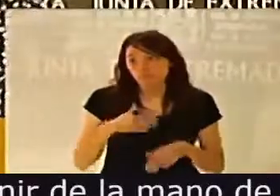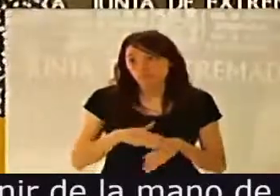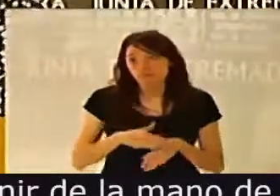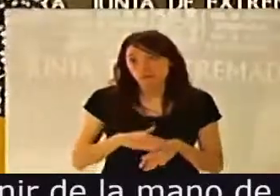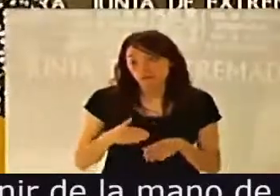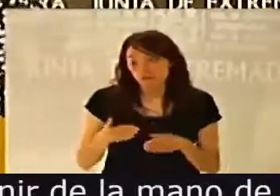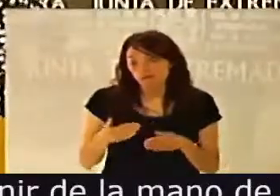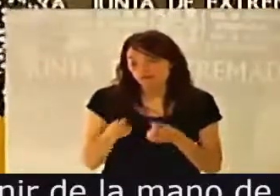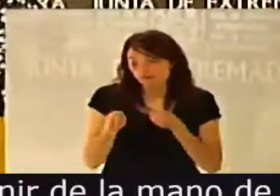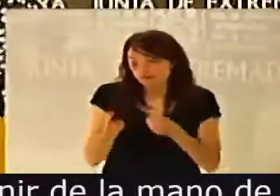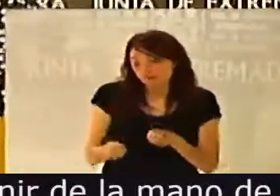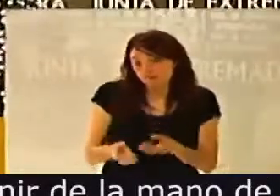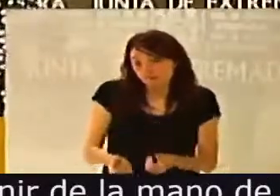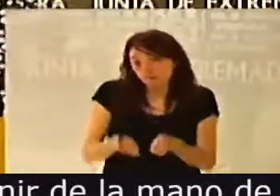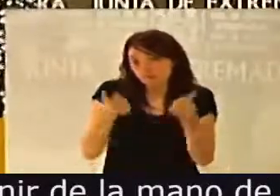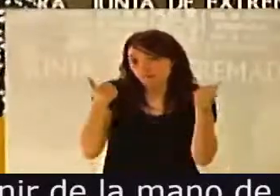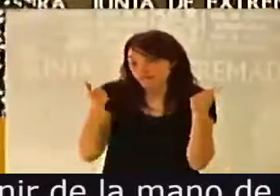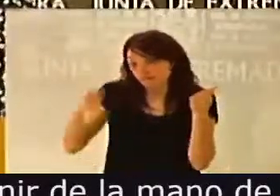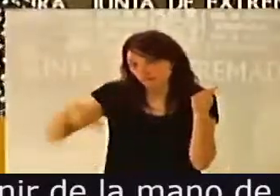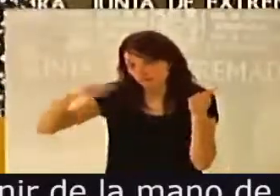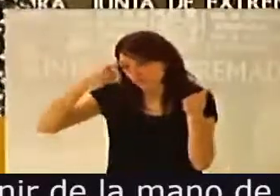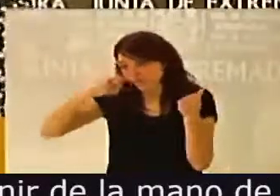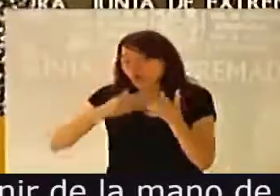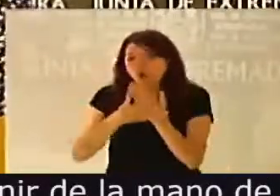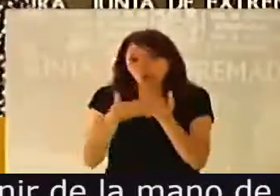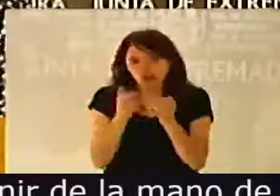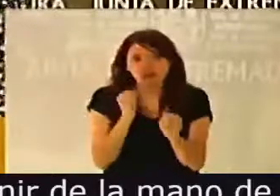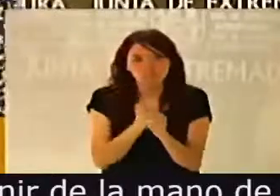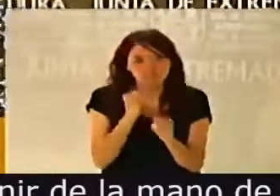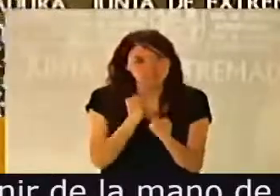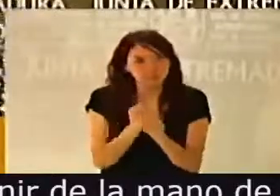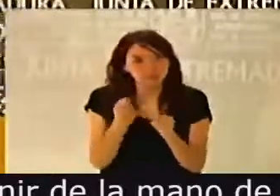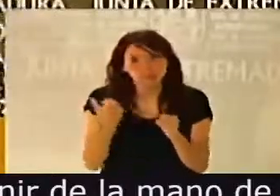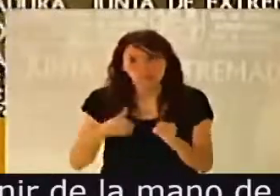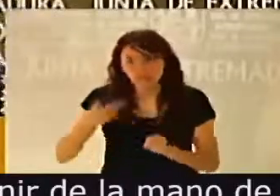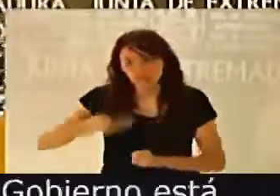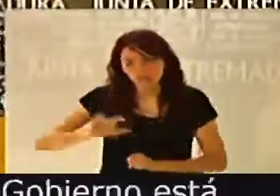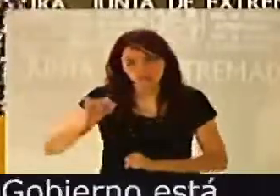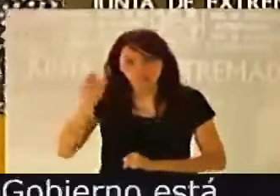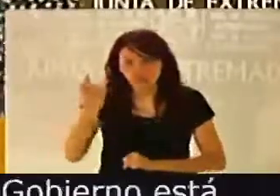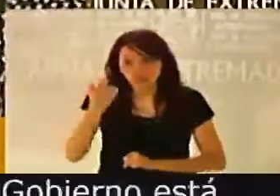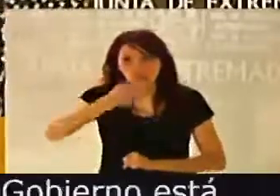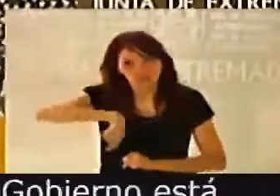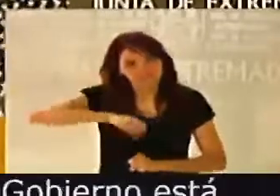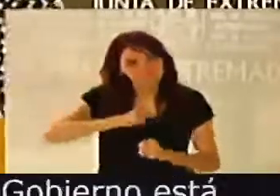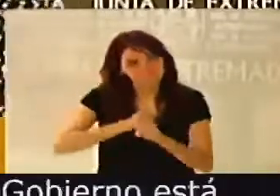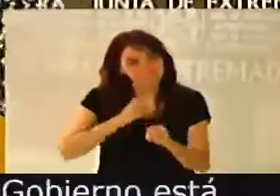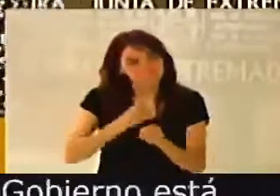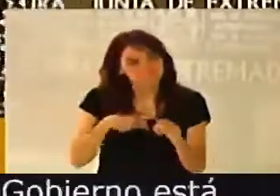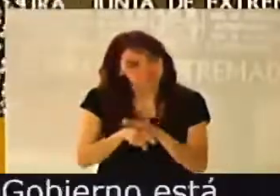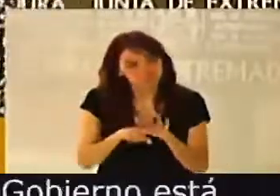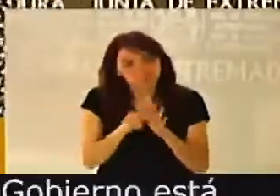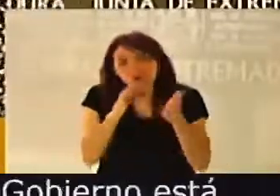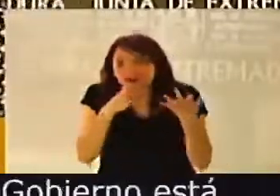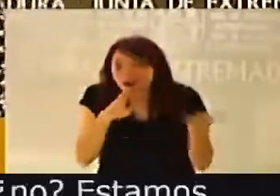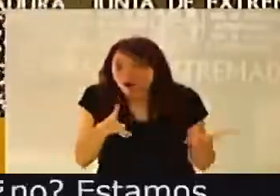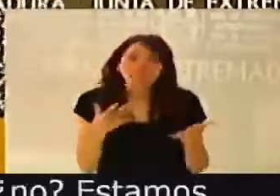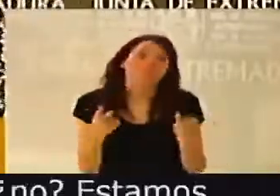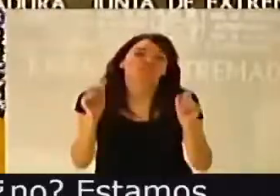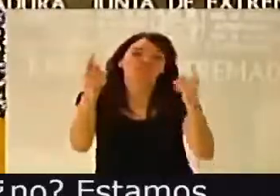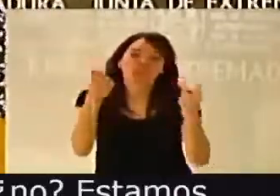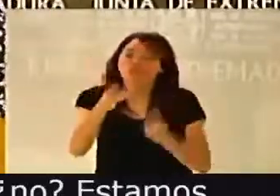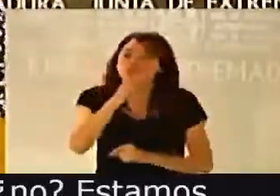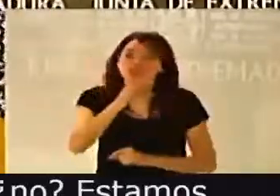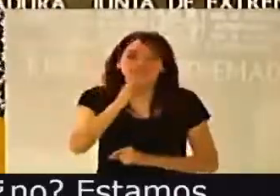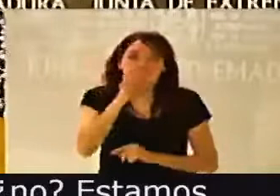mínima respuesta, que el Gobierno está trabajando en ella, que es lo más importante, ¿no? Estamos trabajando en ello, pero todavía no está definitivamente, porque